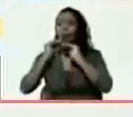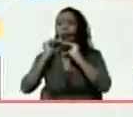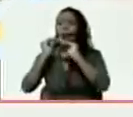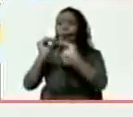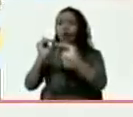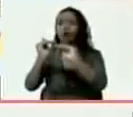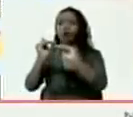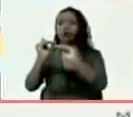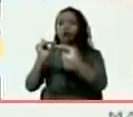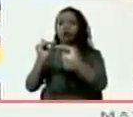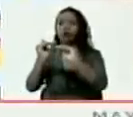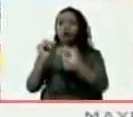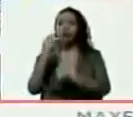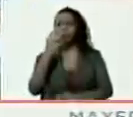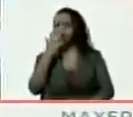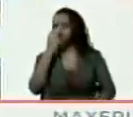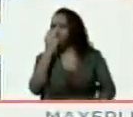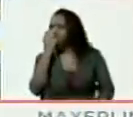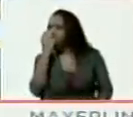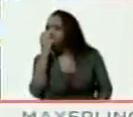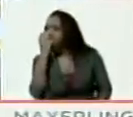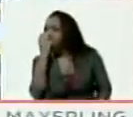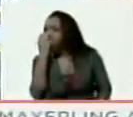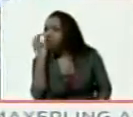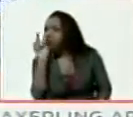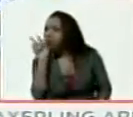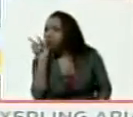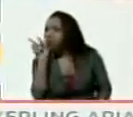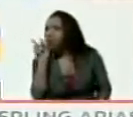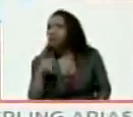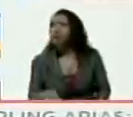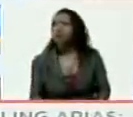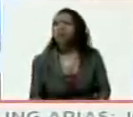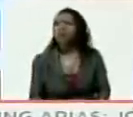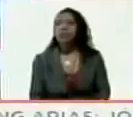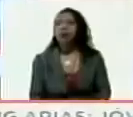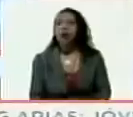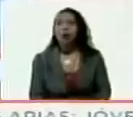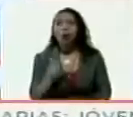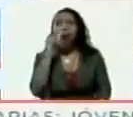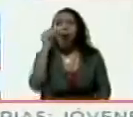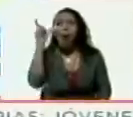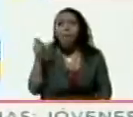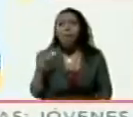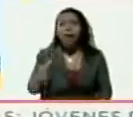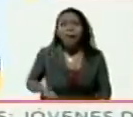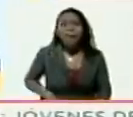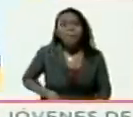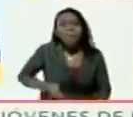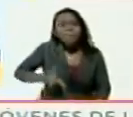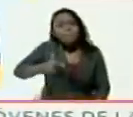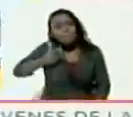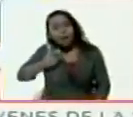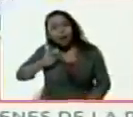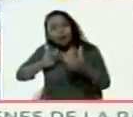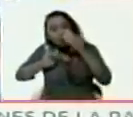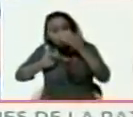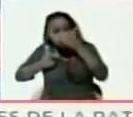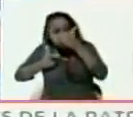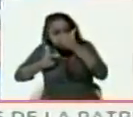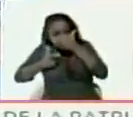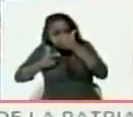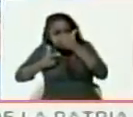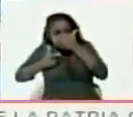y, curioso, aparece un pistolero enmascarado.